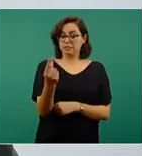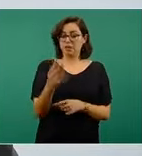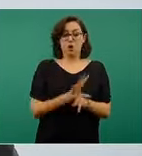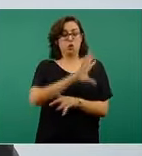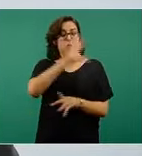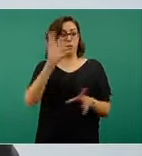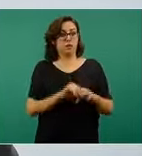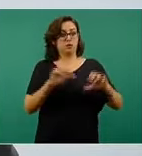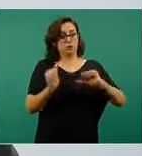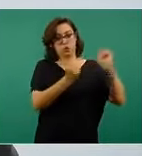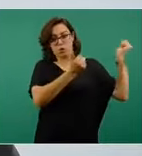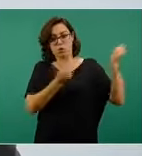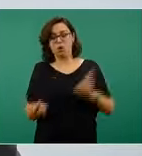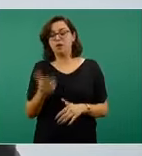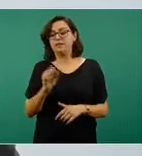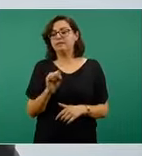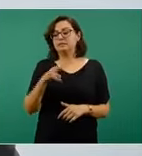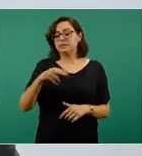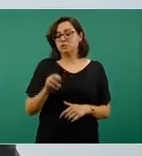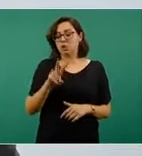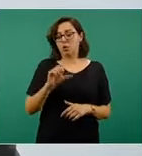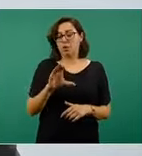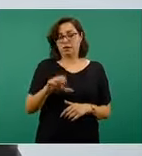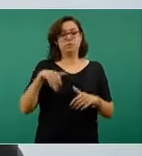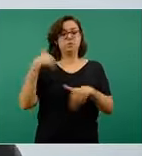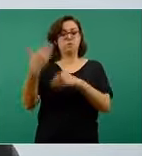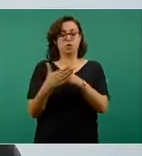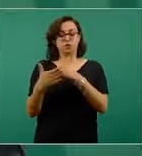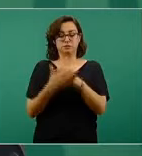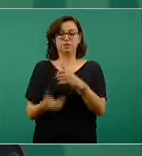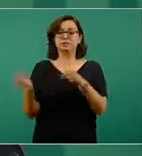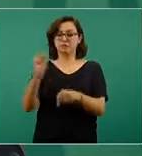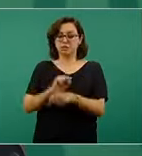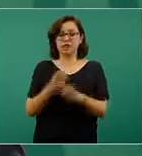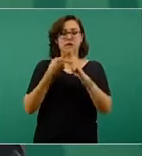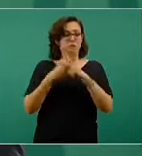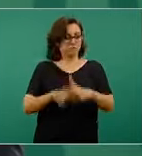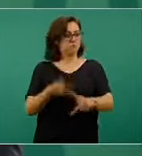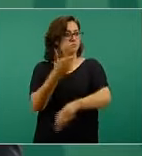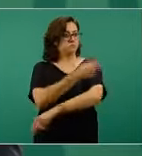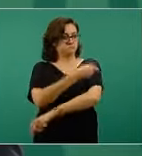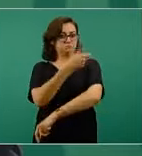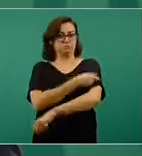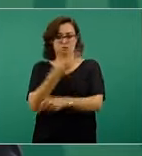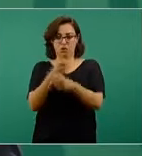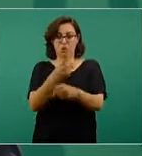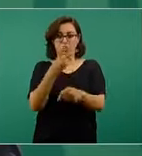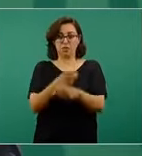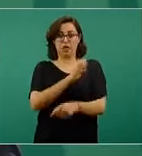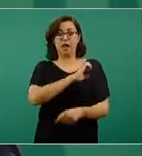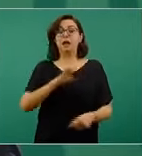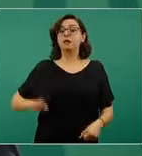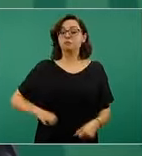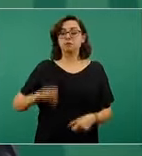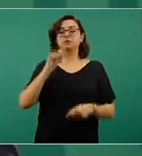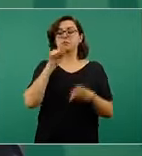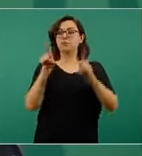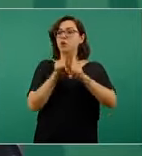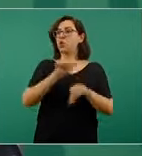dotación completa para obviamente cubrir todas las segundas dosis, no solamente en Ecatepec, sino también en otros municipios